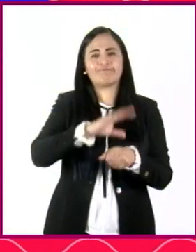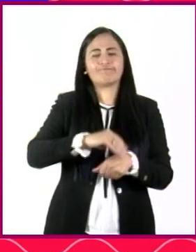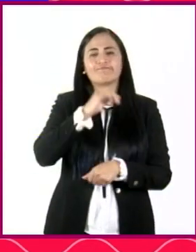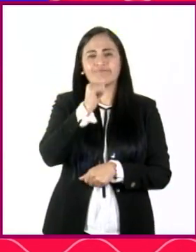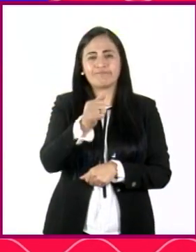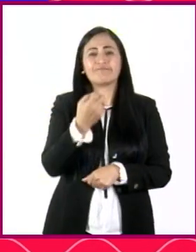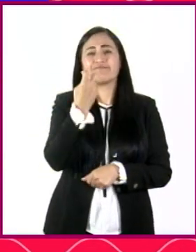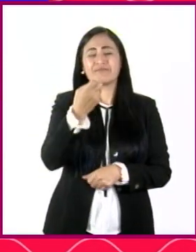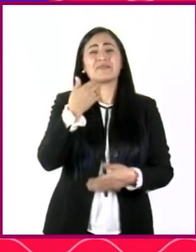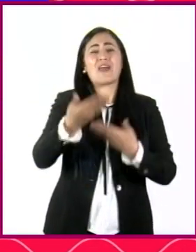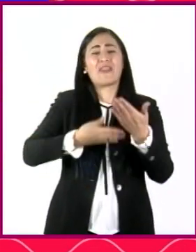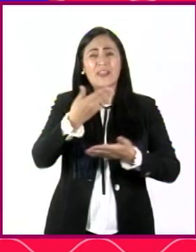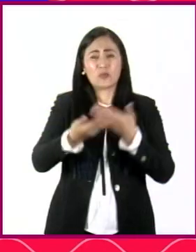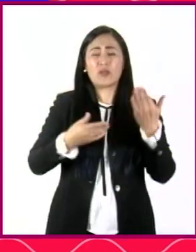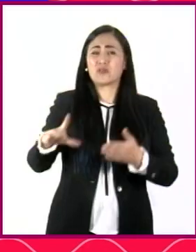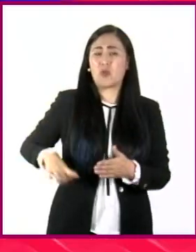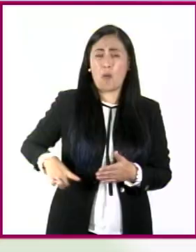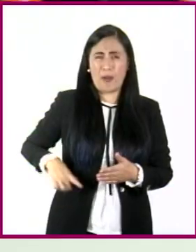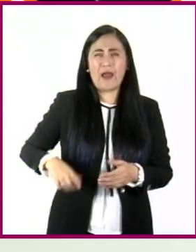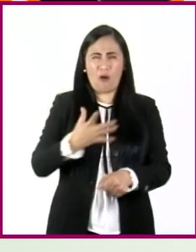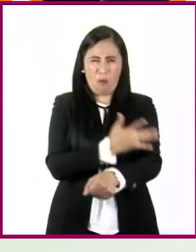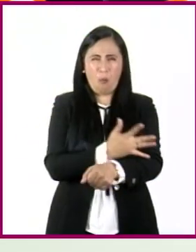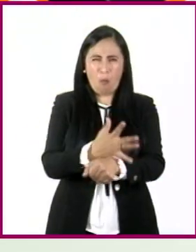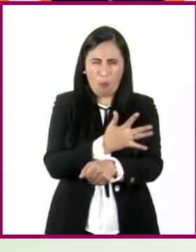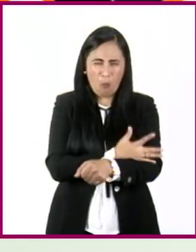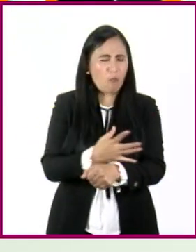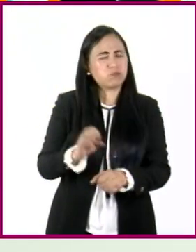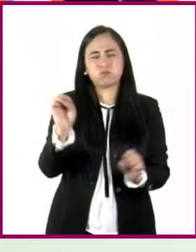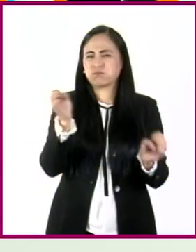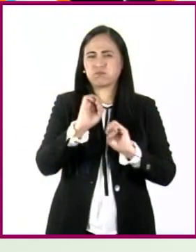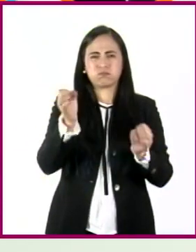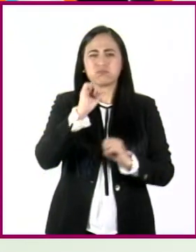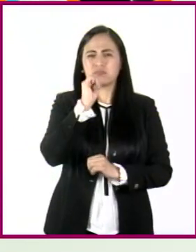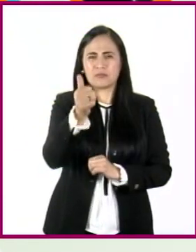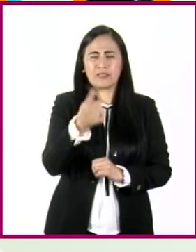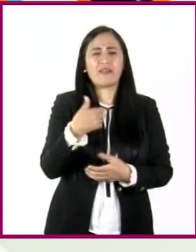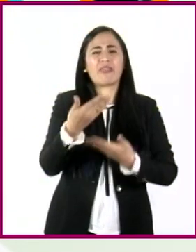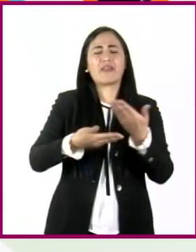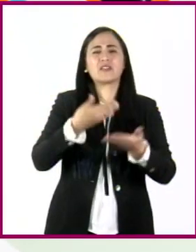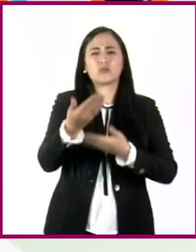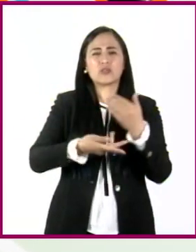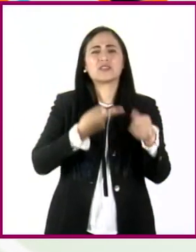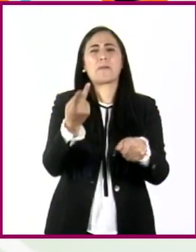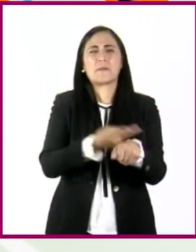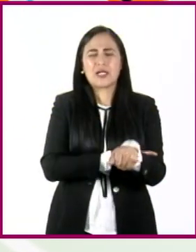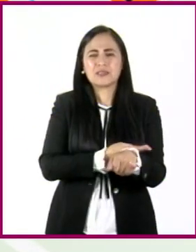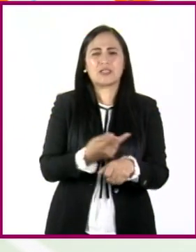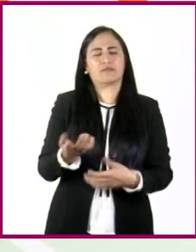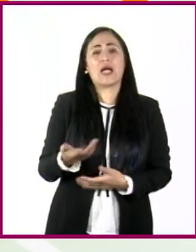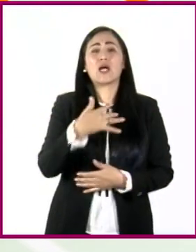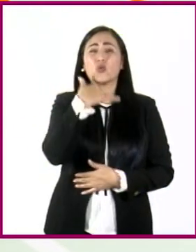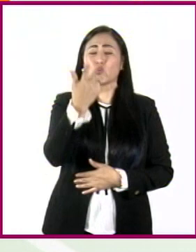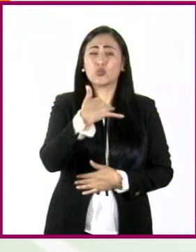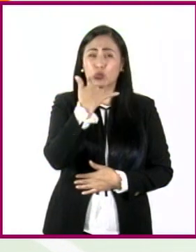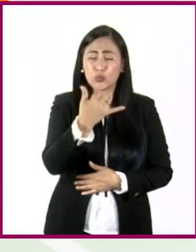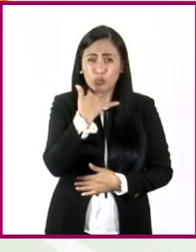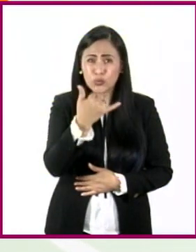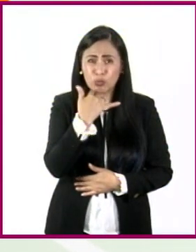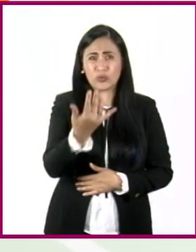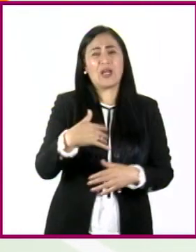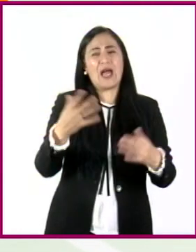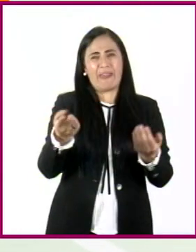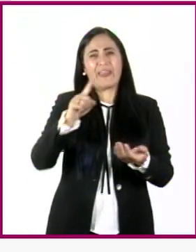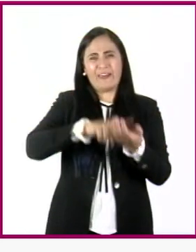una fuerte crisis de gobernabilidad. Uno de los grandes impactos directos de la corrupción a la democracia de